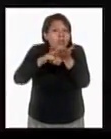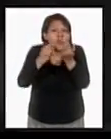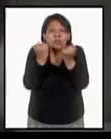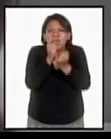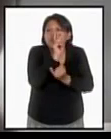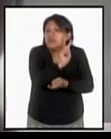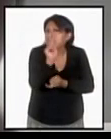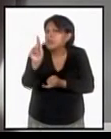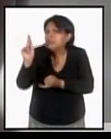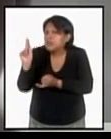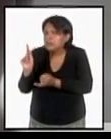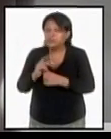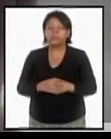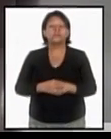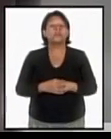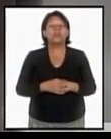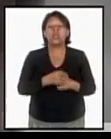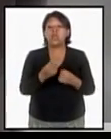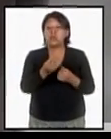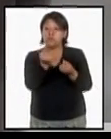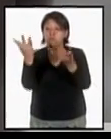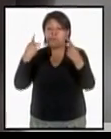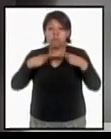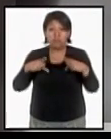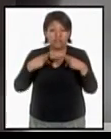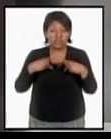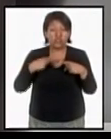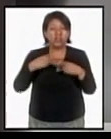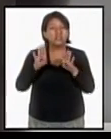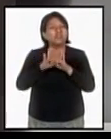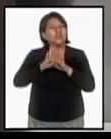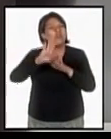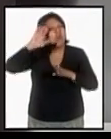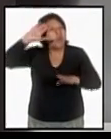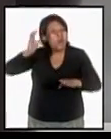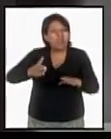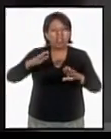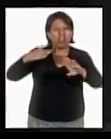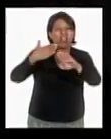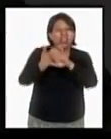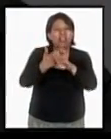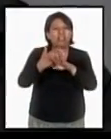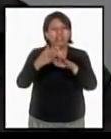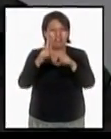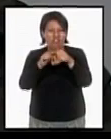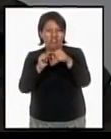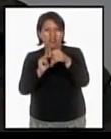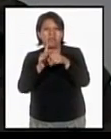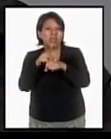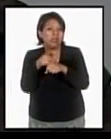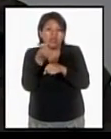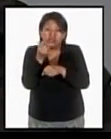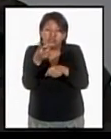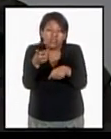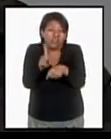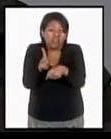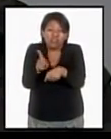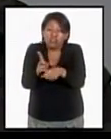persona. Para muchos, el cruel racismo es amargo pan de cada día. Cuando me pararon los